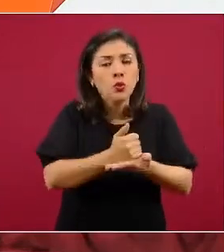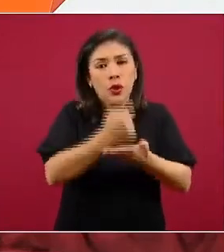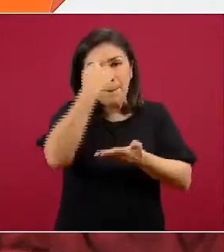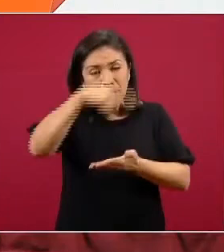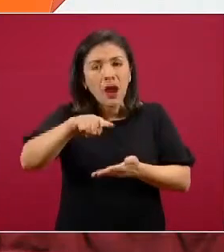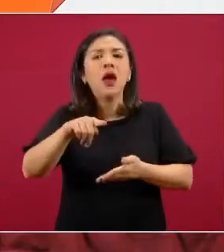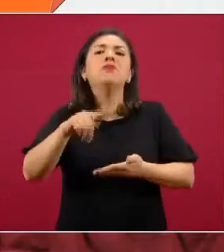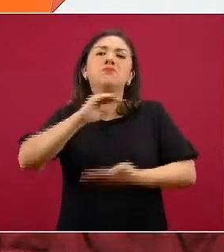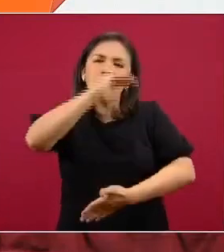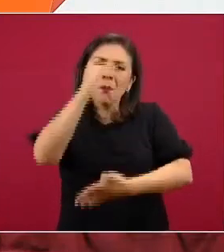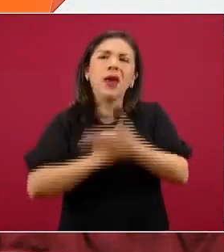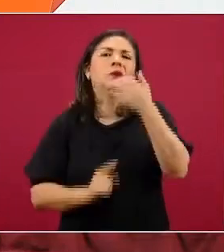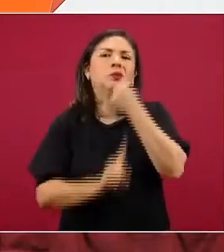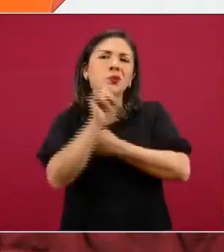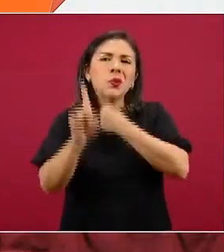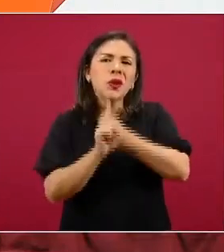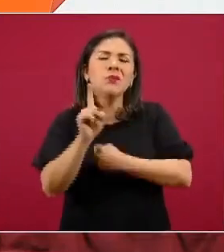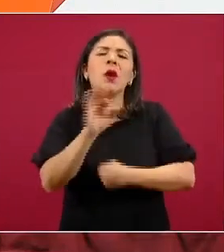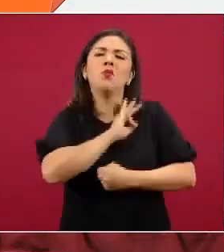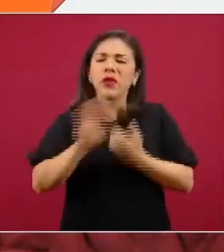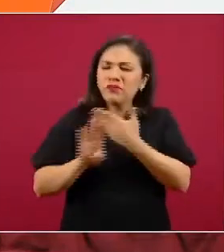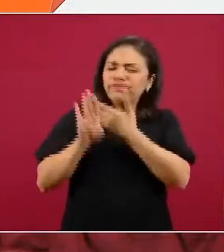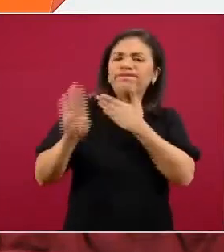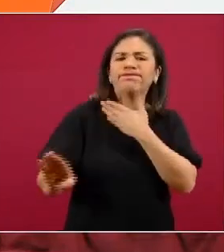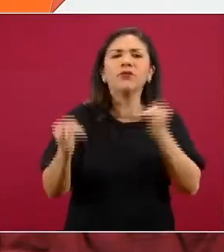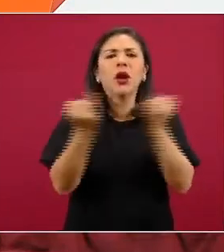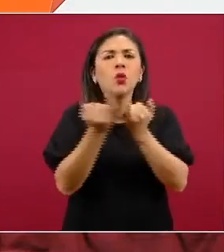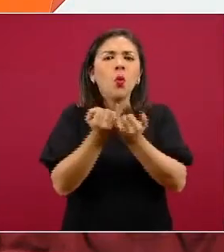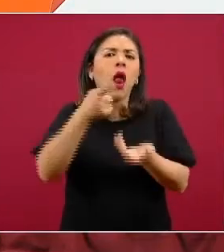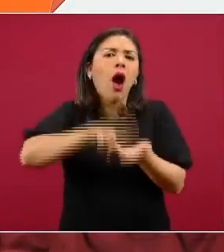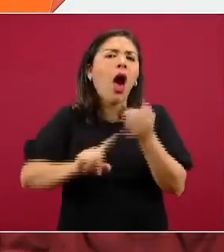a mitigar y a prevenir también un